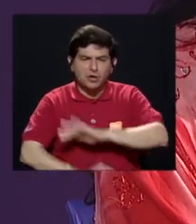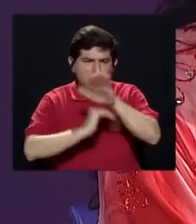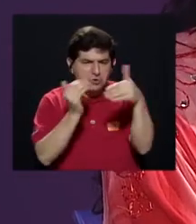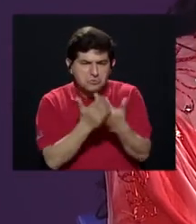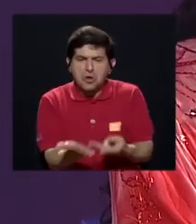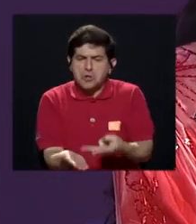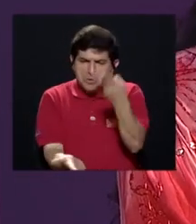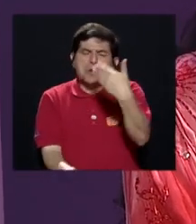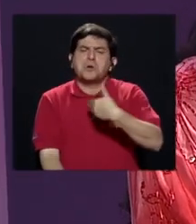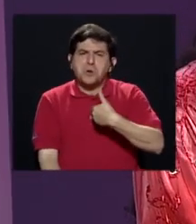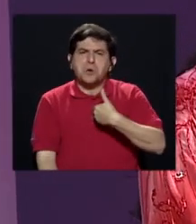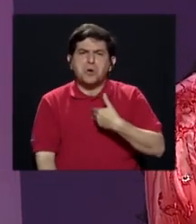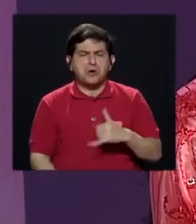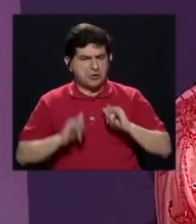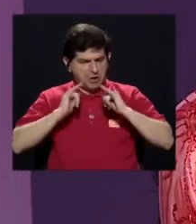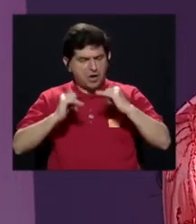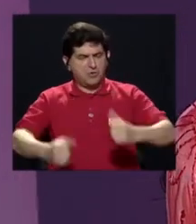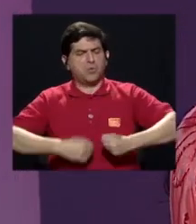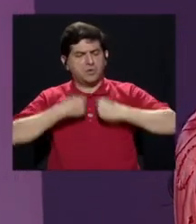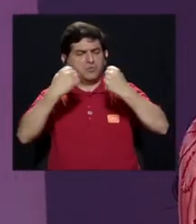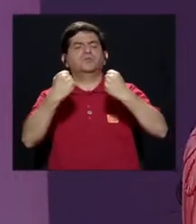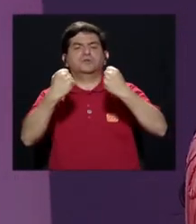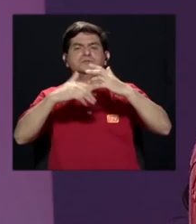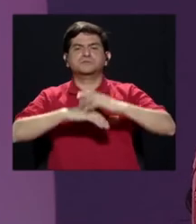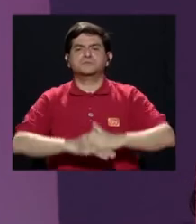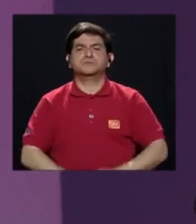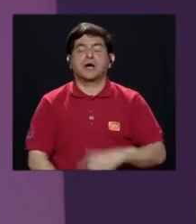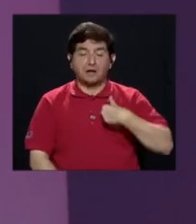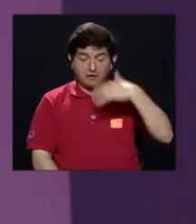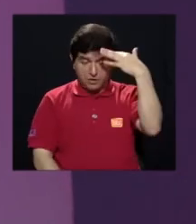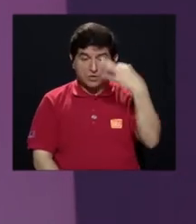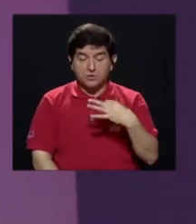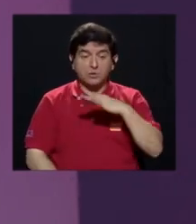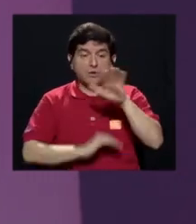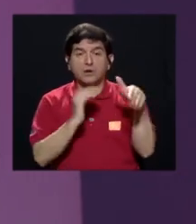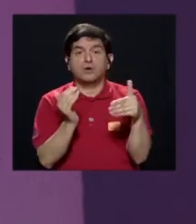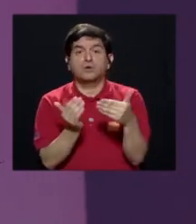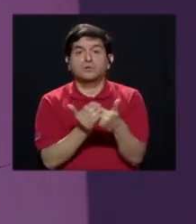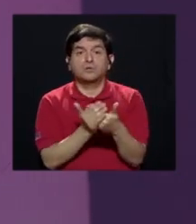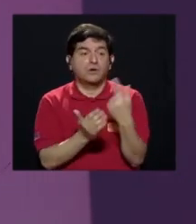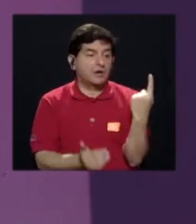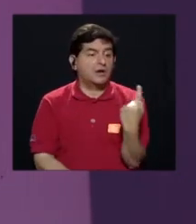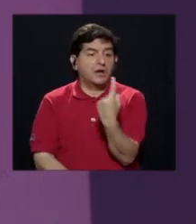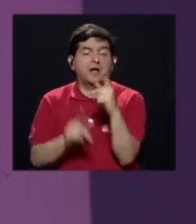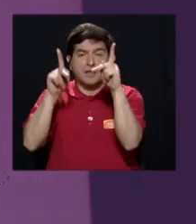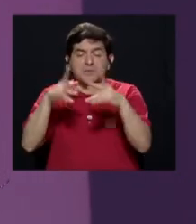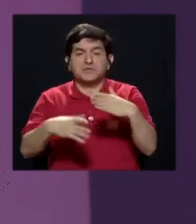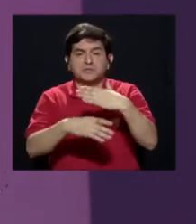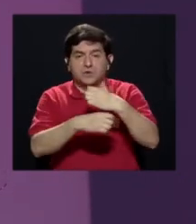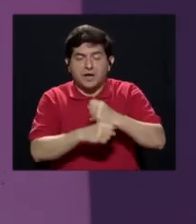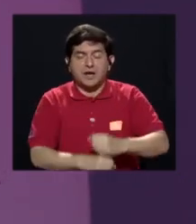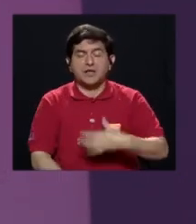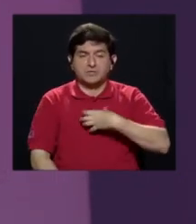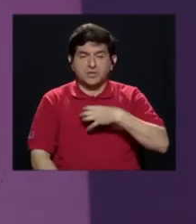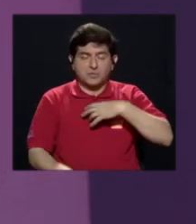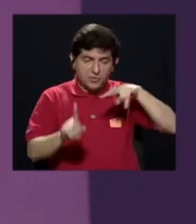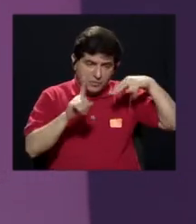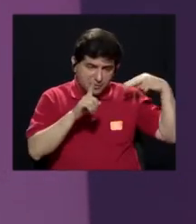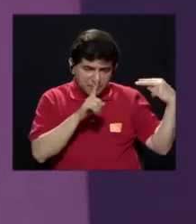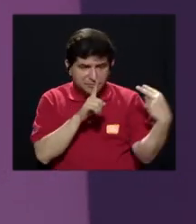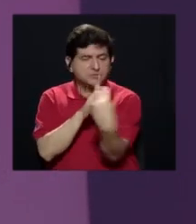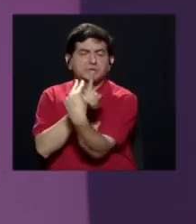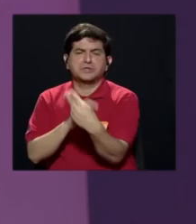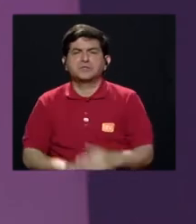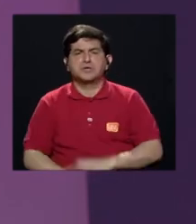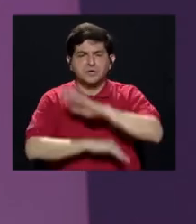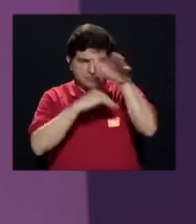es válido y todo es igual de fuerte, y sí creo que cada persona lo realiza desde su punto de vista personal y todo